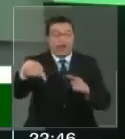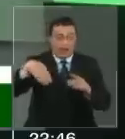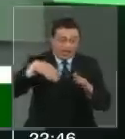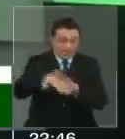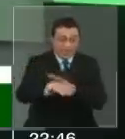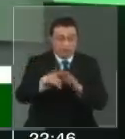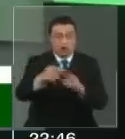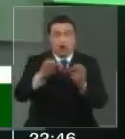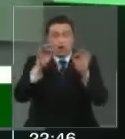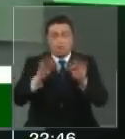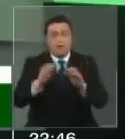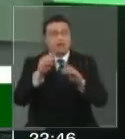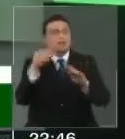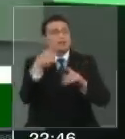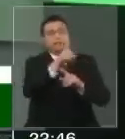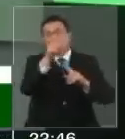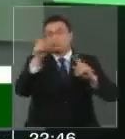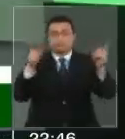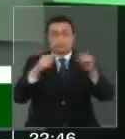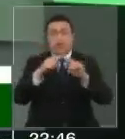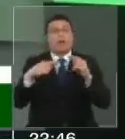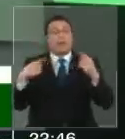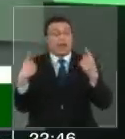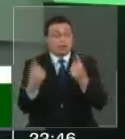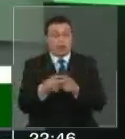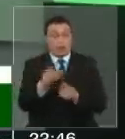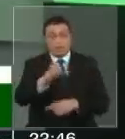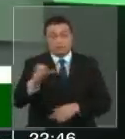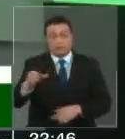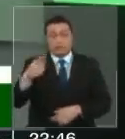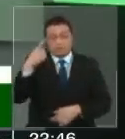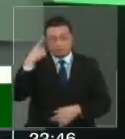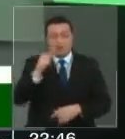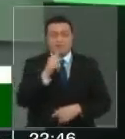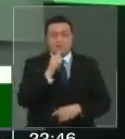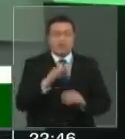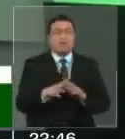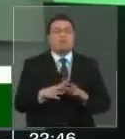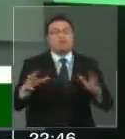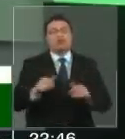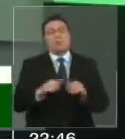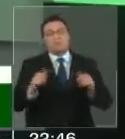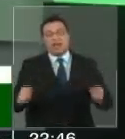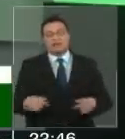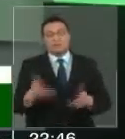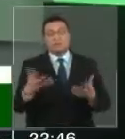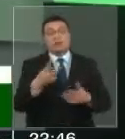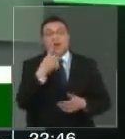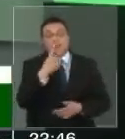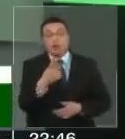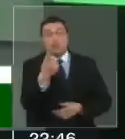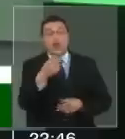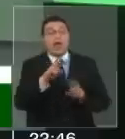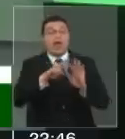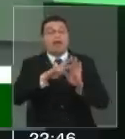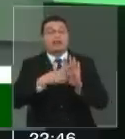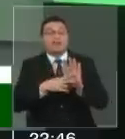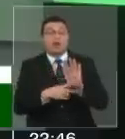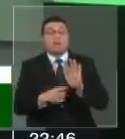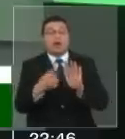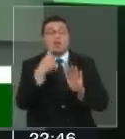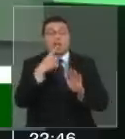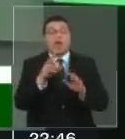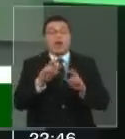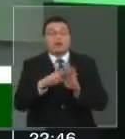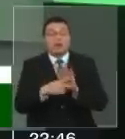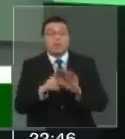acceso completo sea para todas las personas, pero claramente falta mucho más. ¿Qué te pasa, por ejemplo, cuando ves una reforma que se declara como una